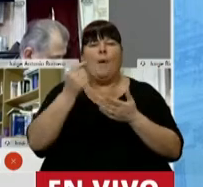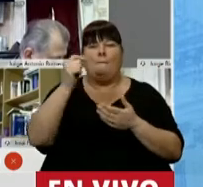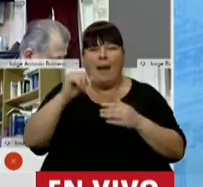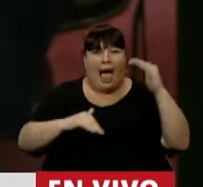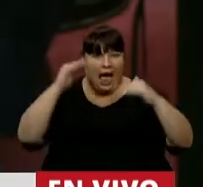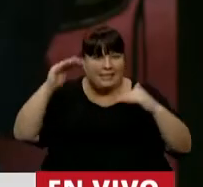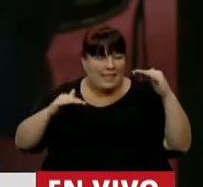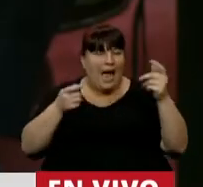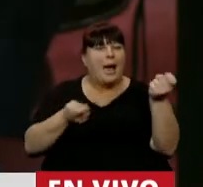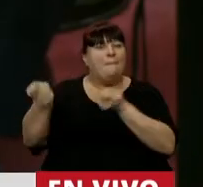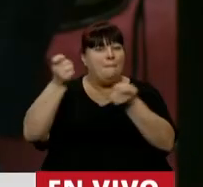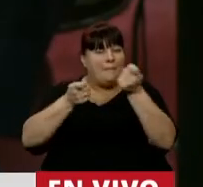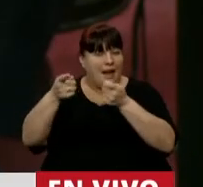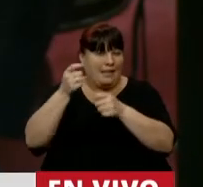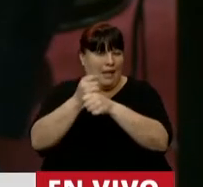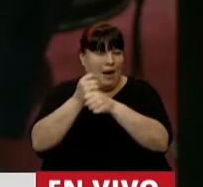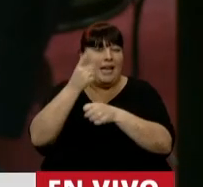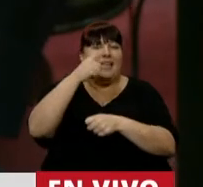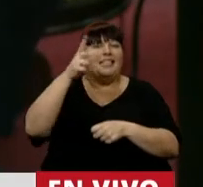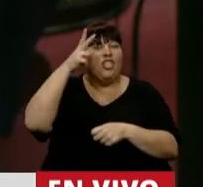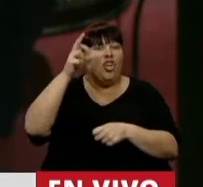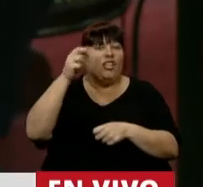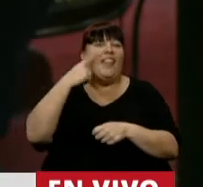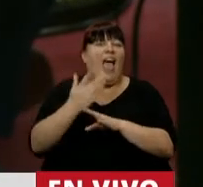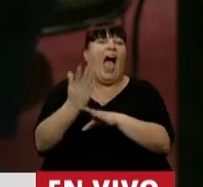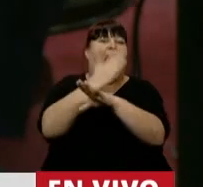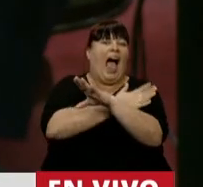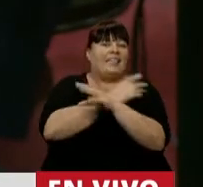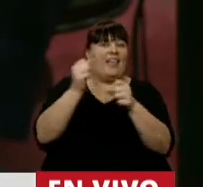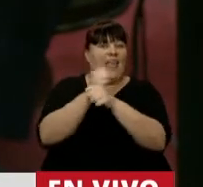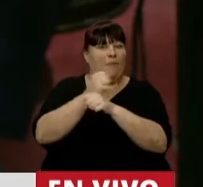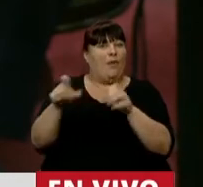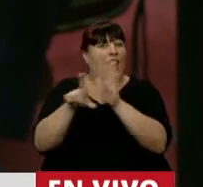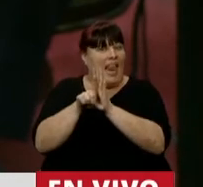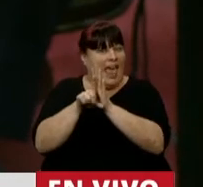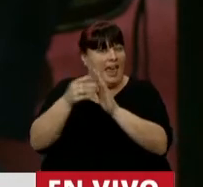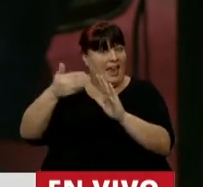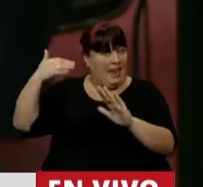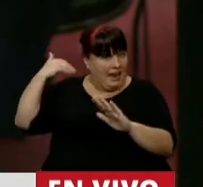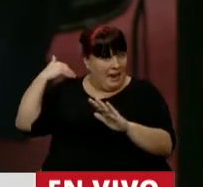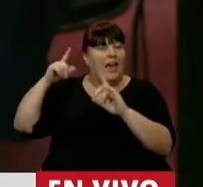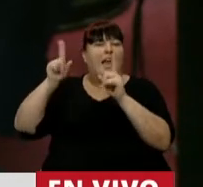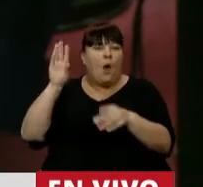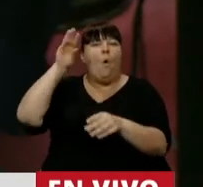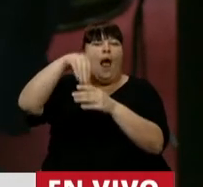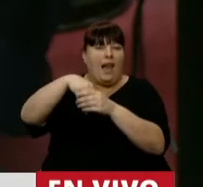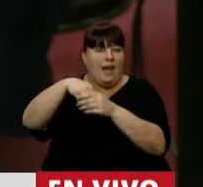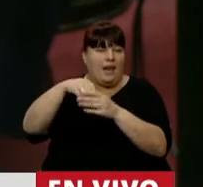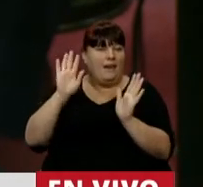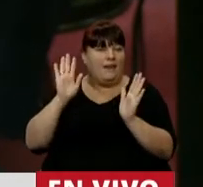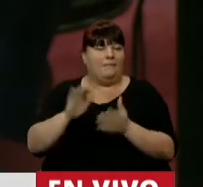patrimonios operados 180 días antes de la sanción de la ley serán consideradas